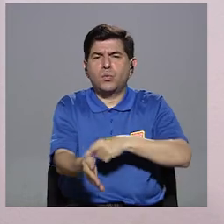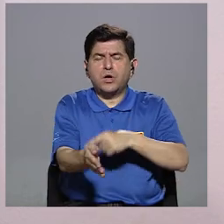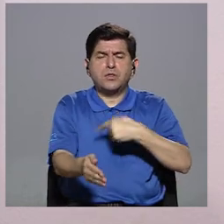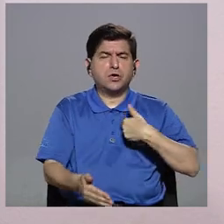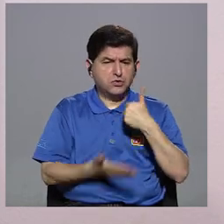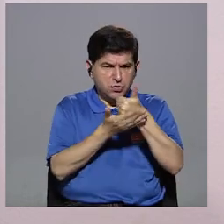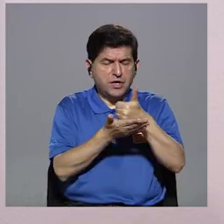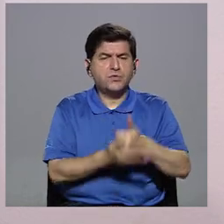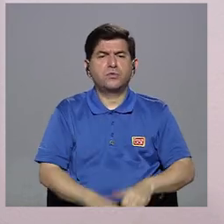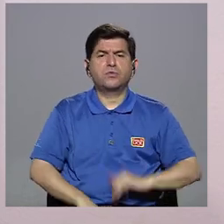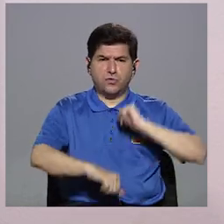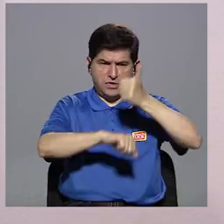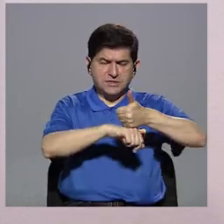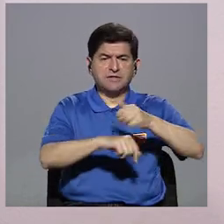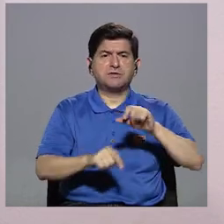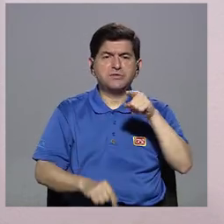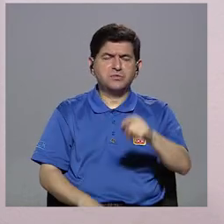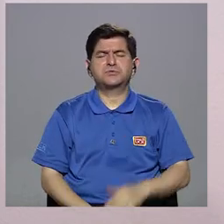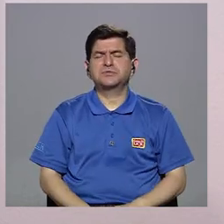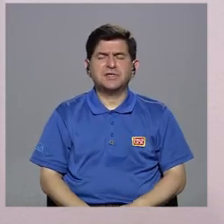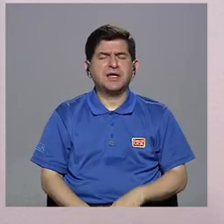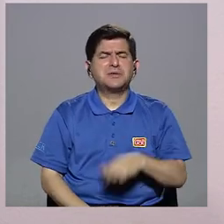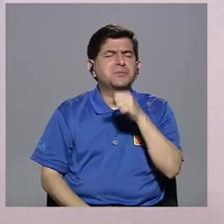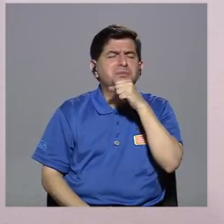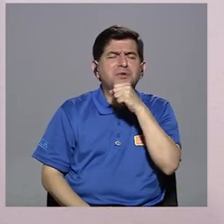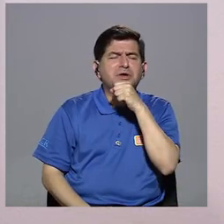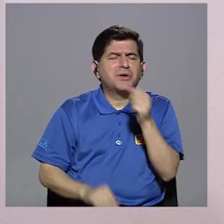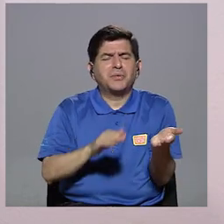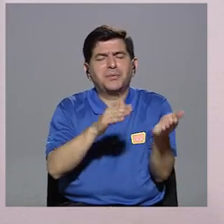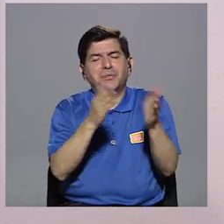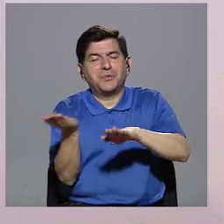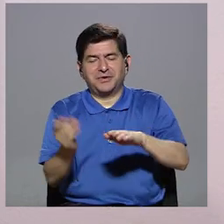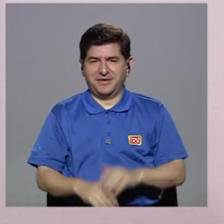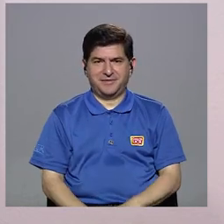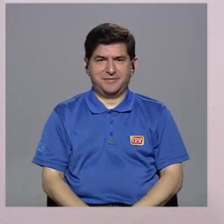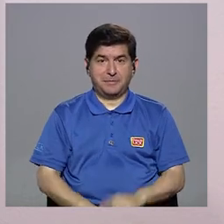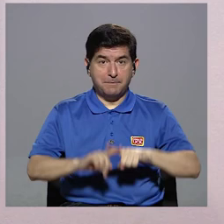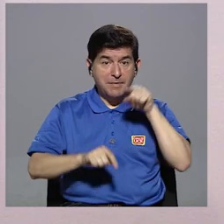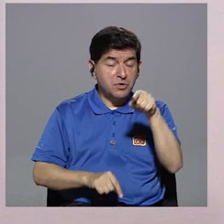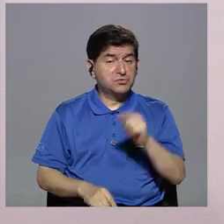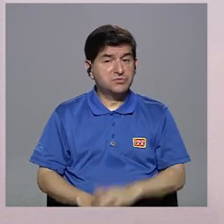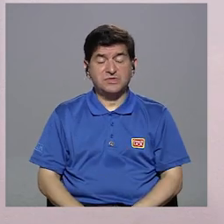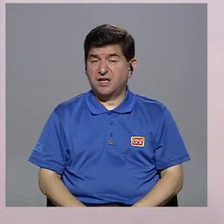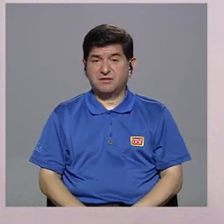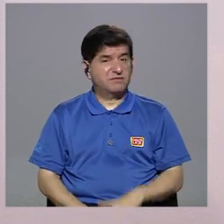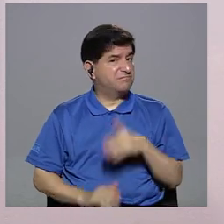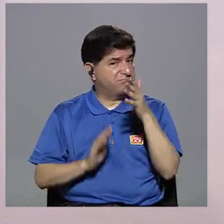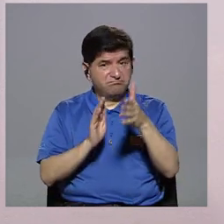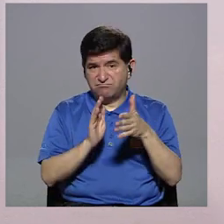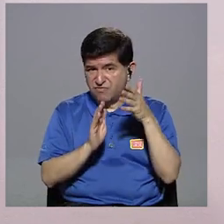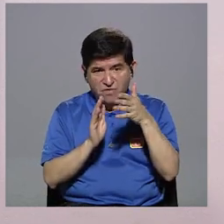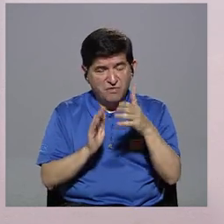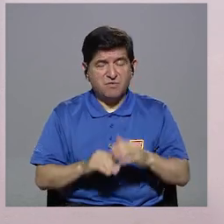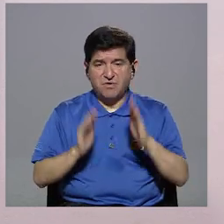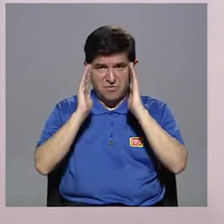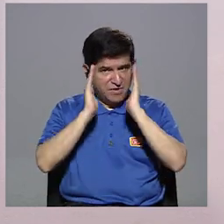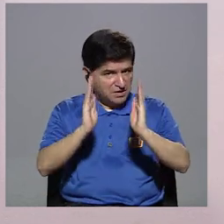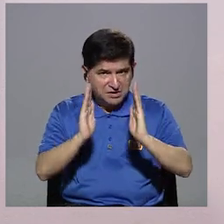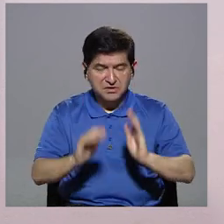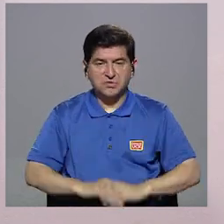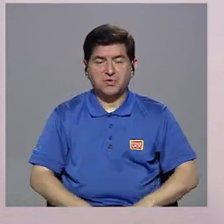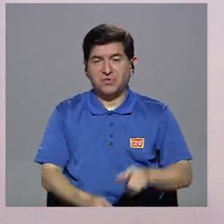yo estoy aquí para ayudarle a marcarle la cancha usted se muere de viejo pero si usted se descuida la diabetes